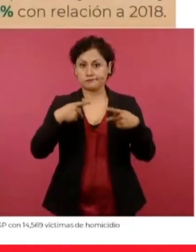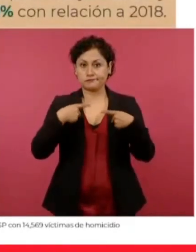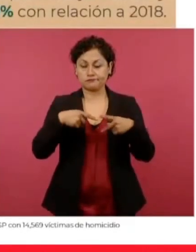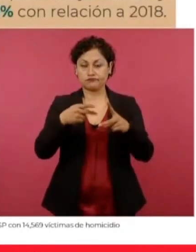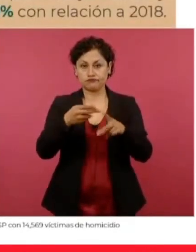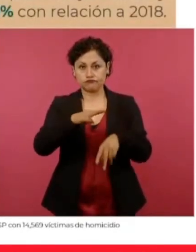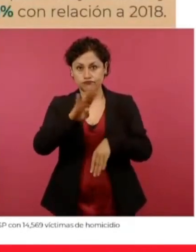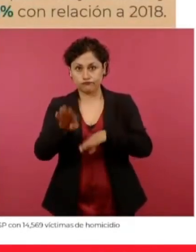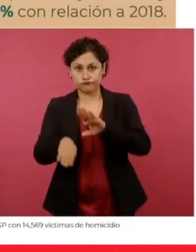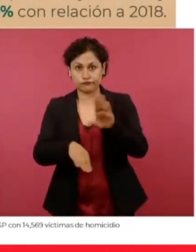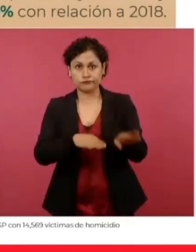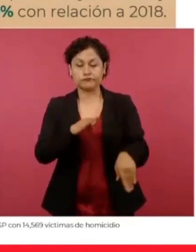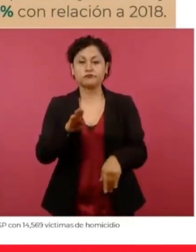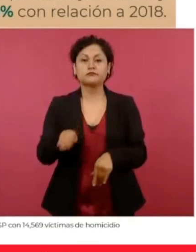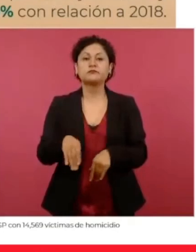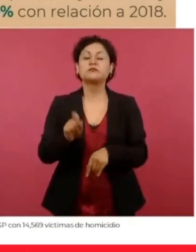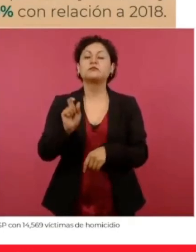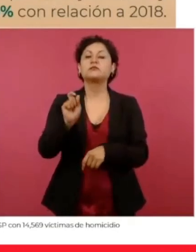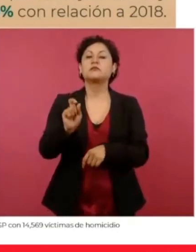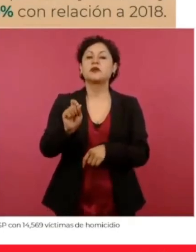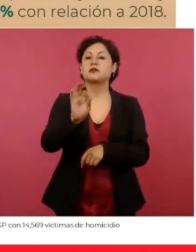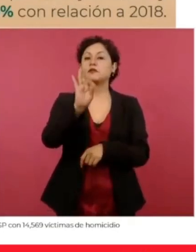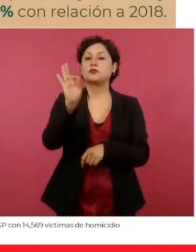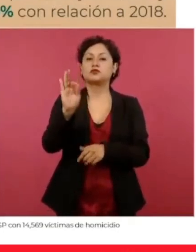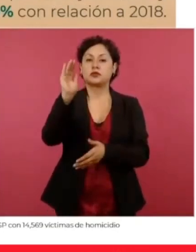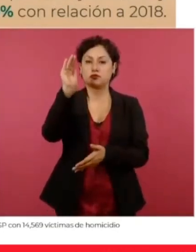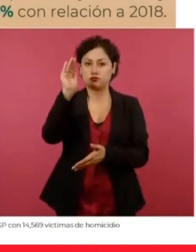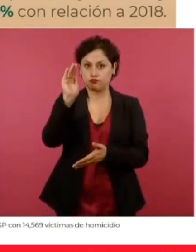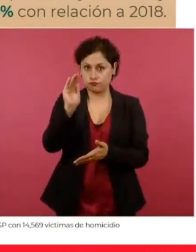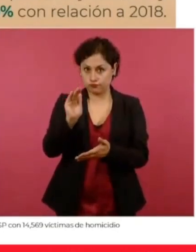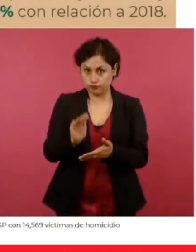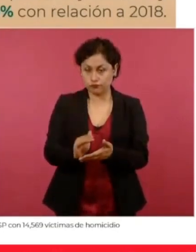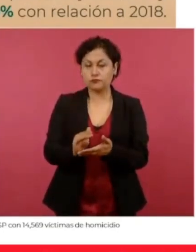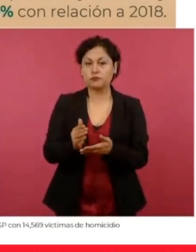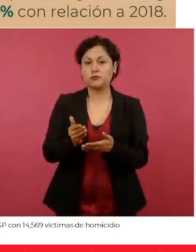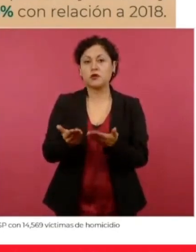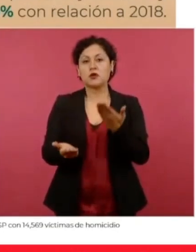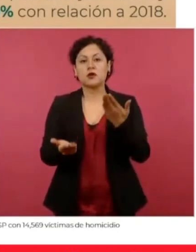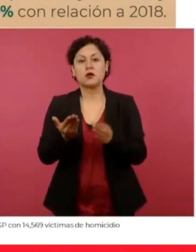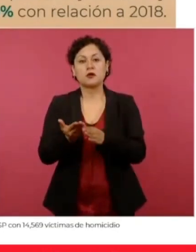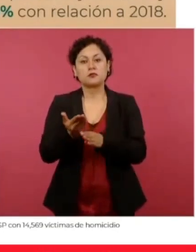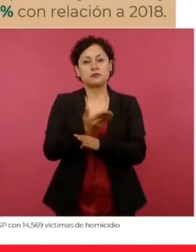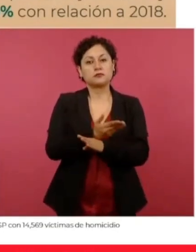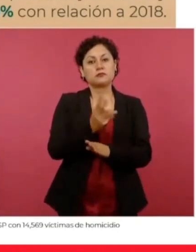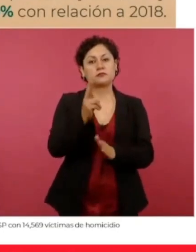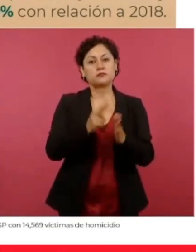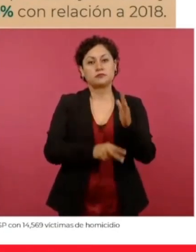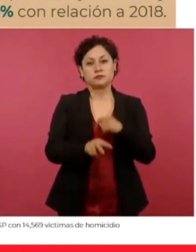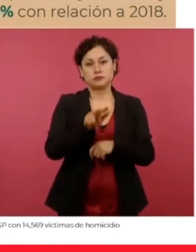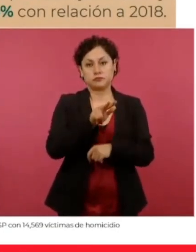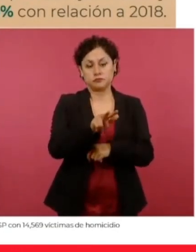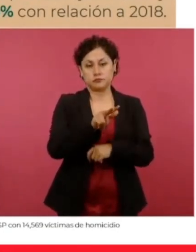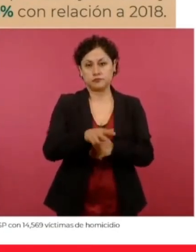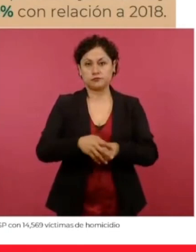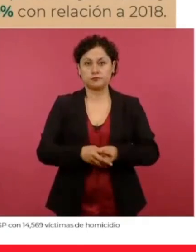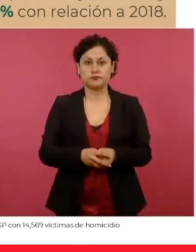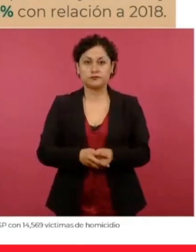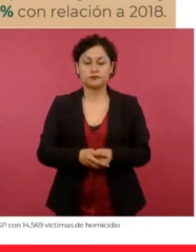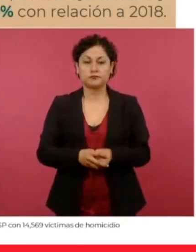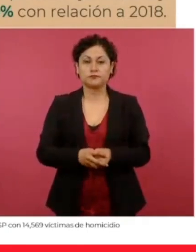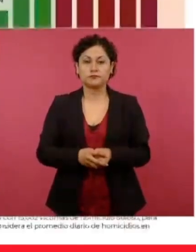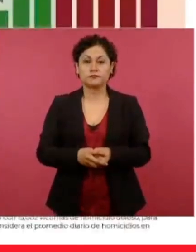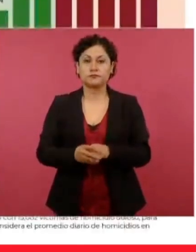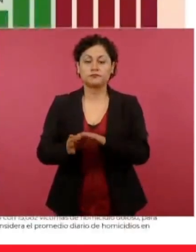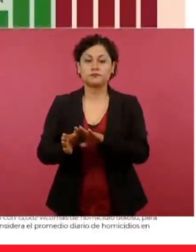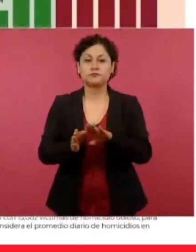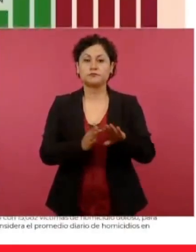promedio de men 20% en relación con 2018 adelante en